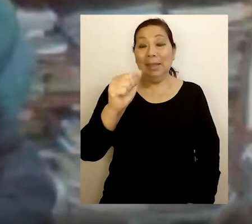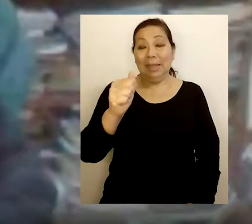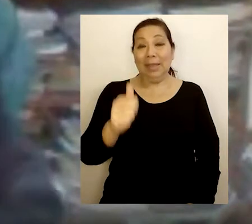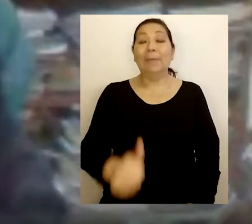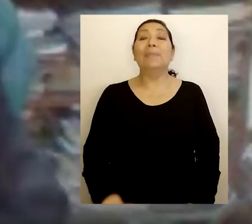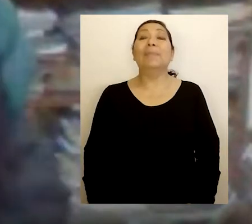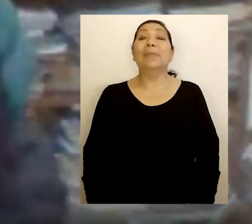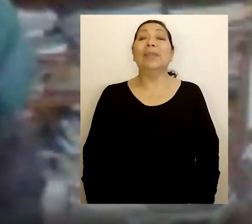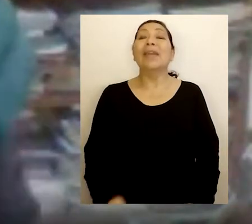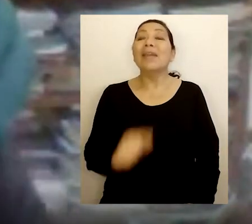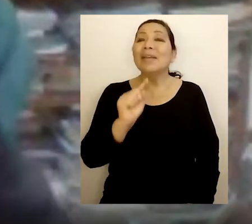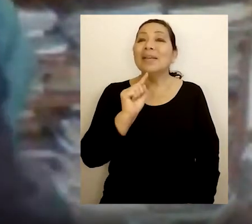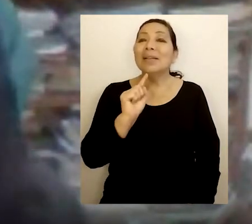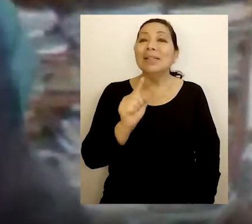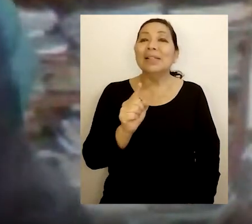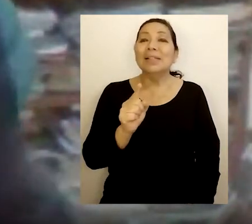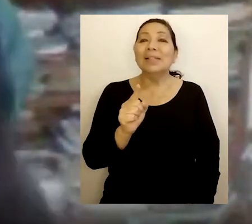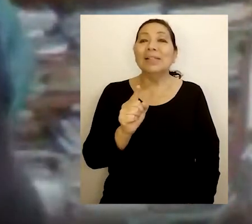Pinares